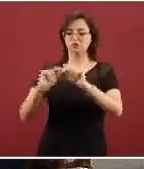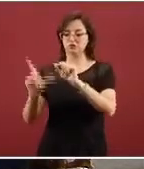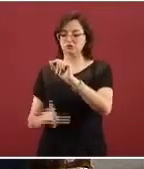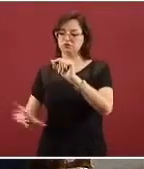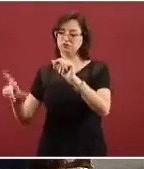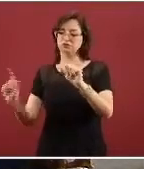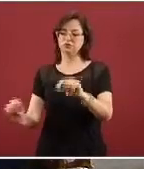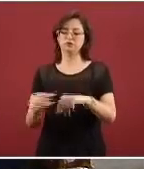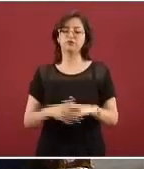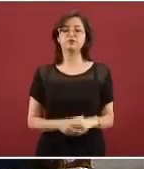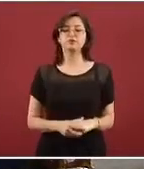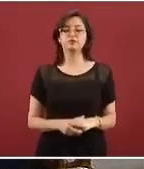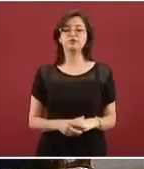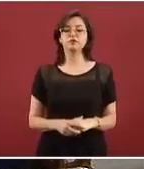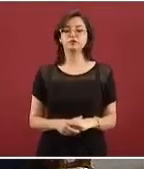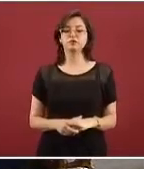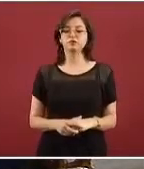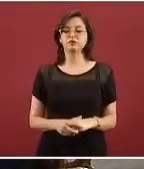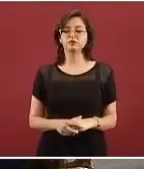situación